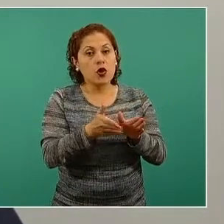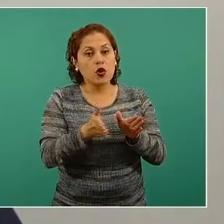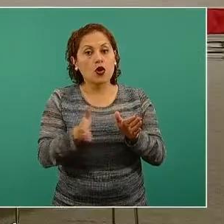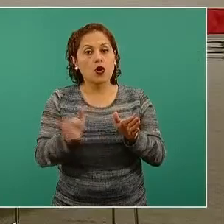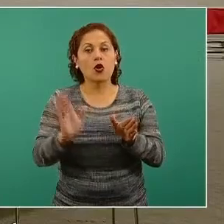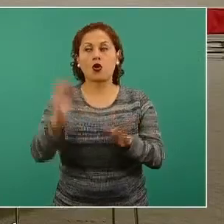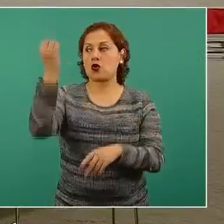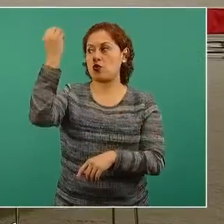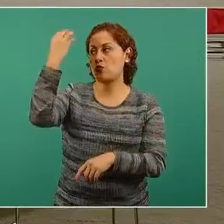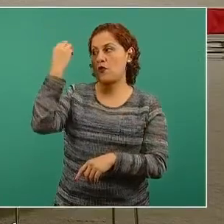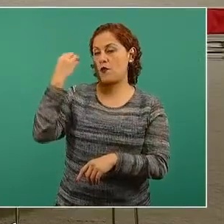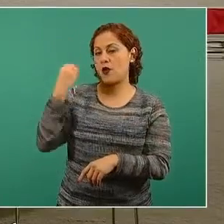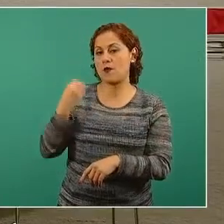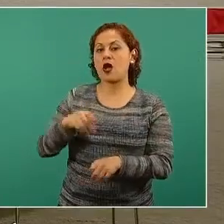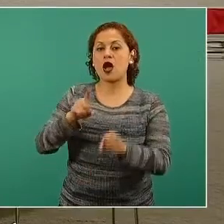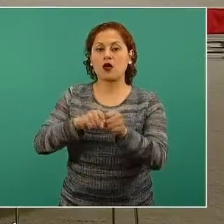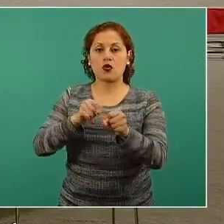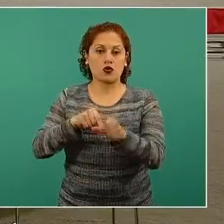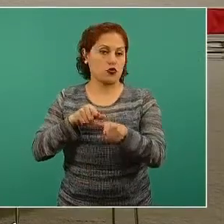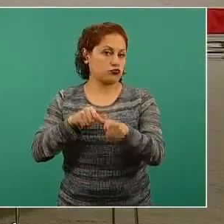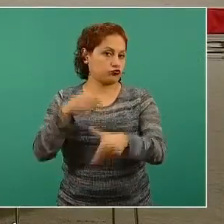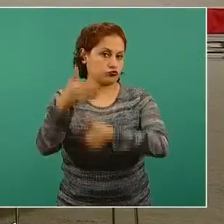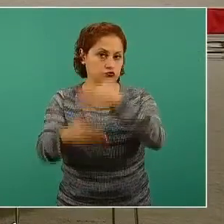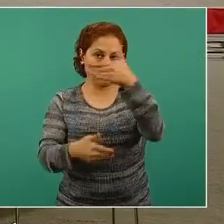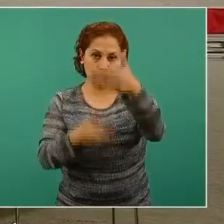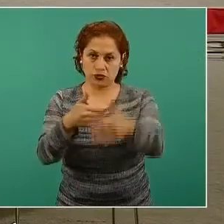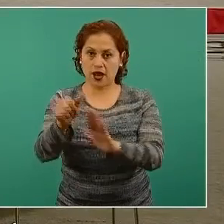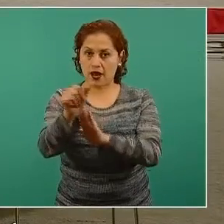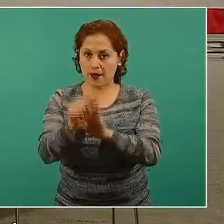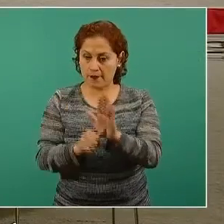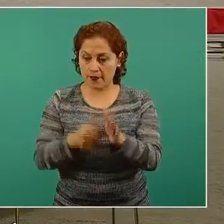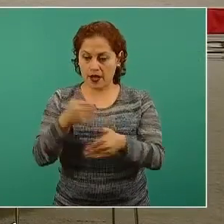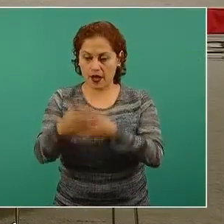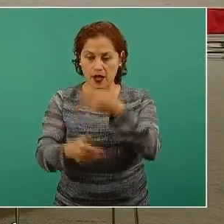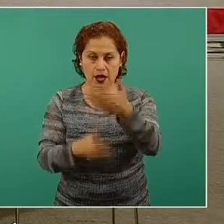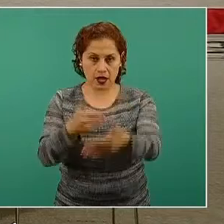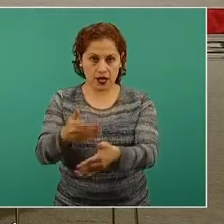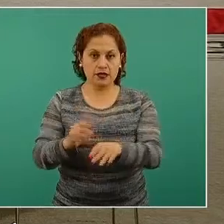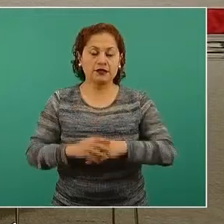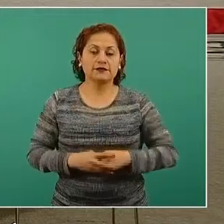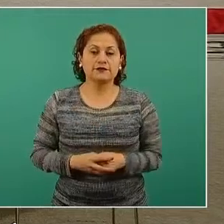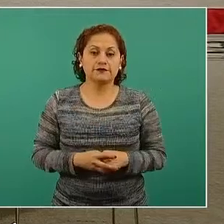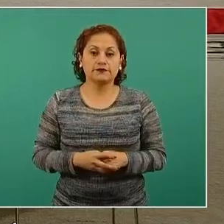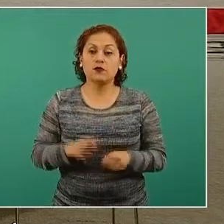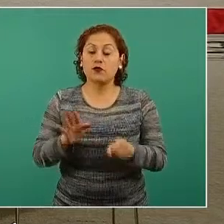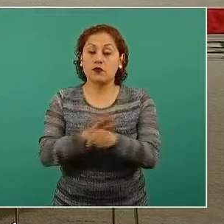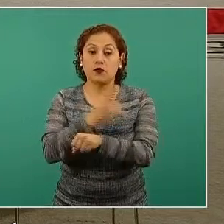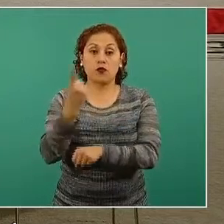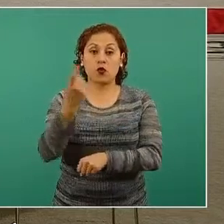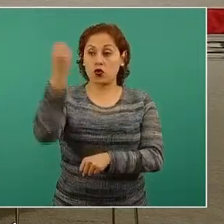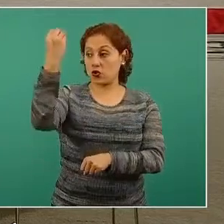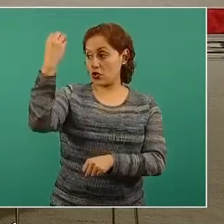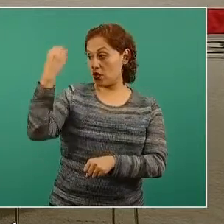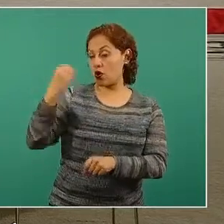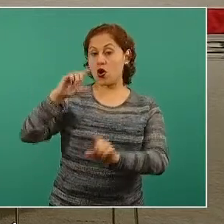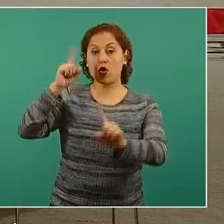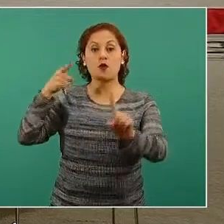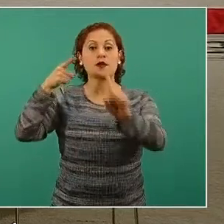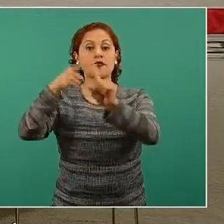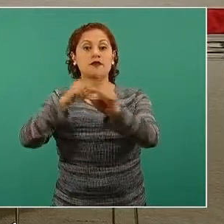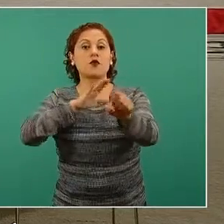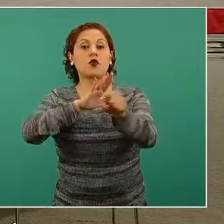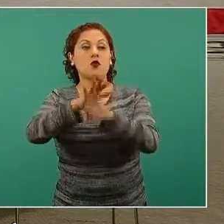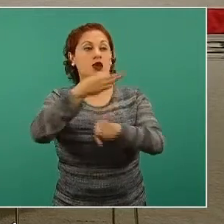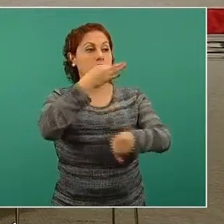en las siguientes semanas, en los siguientes meses, dado que su objetivo es precisamente poder lograr este